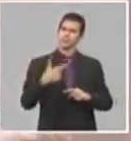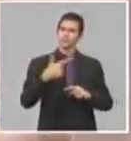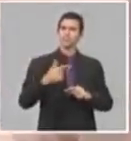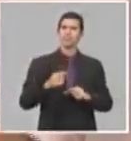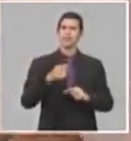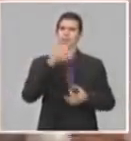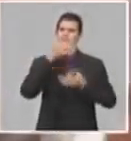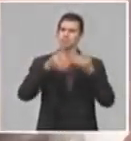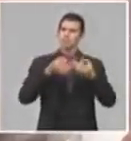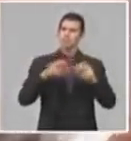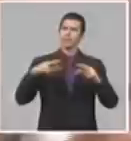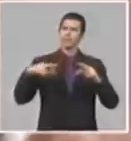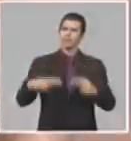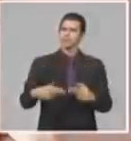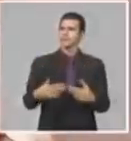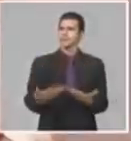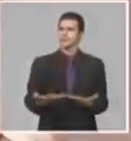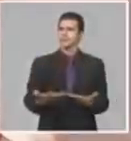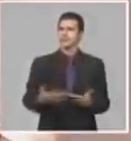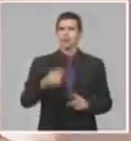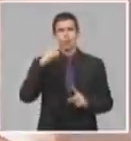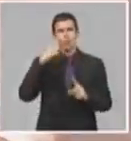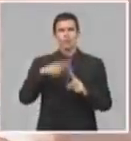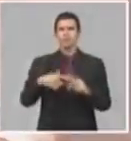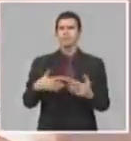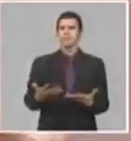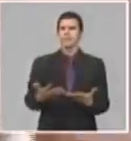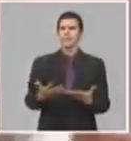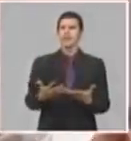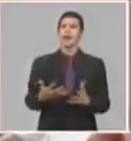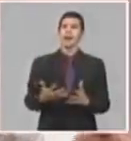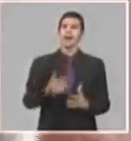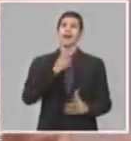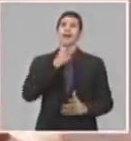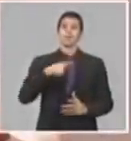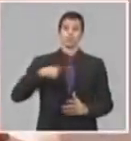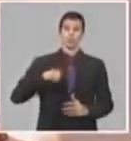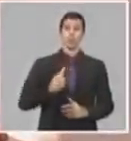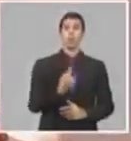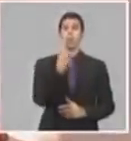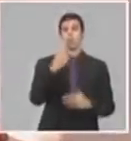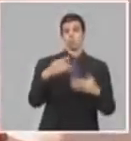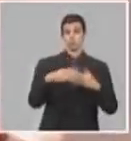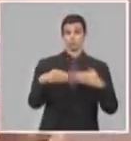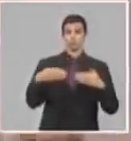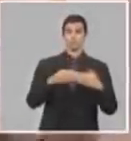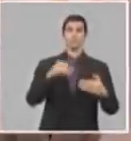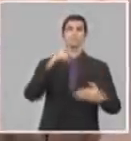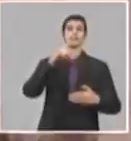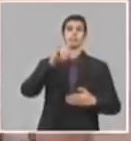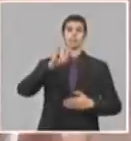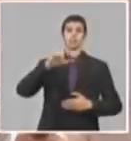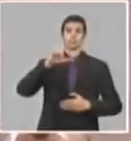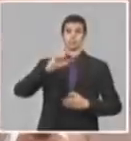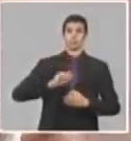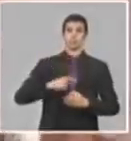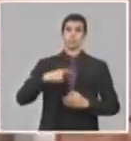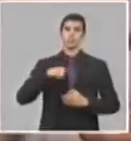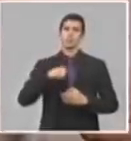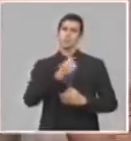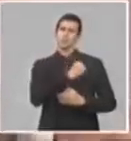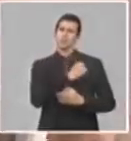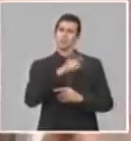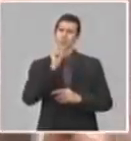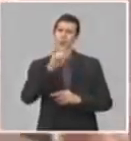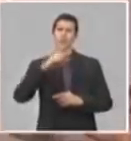Alejandro, se va a eliminar el gravamen al dólar, a pesar de que, como él dijo, las causas por las cuales